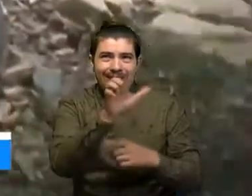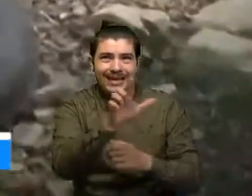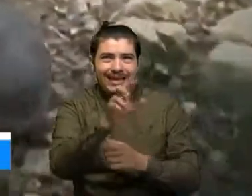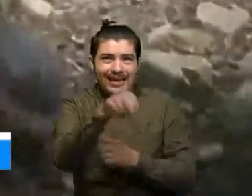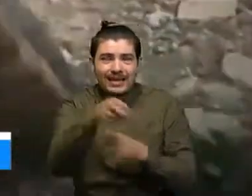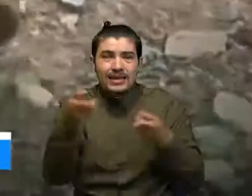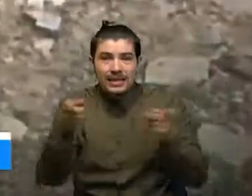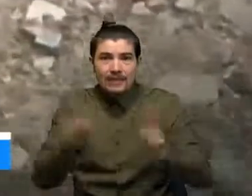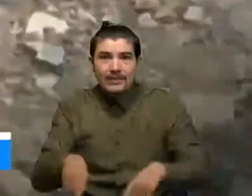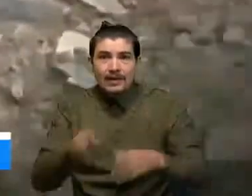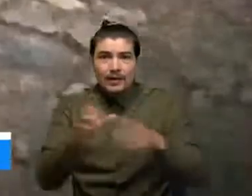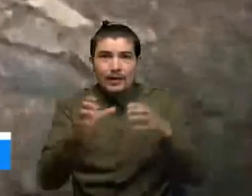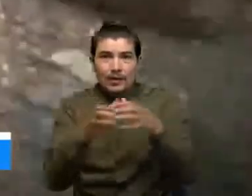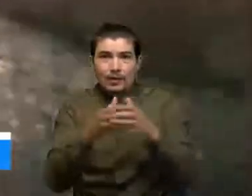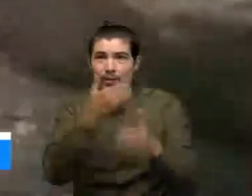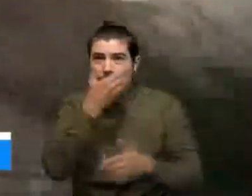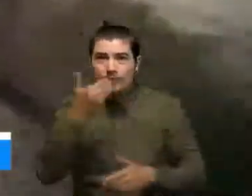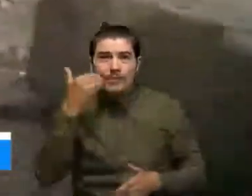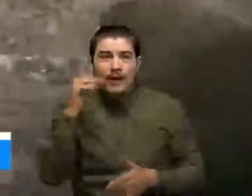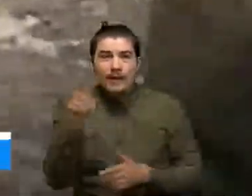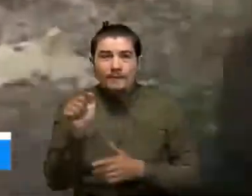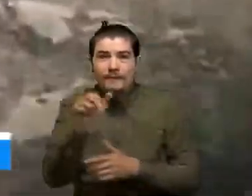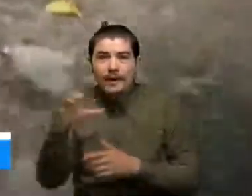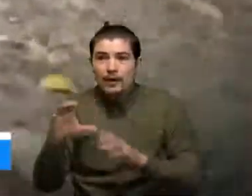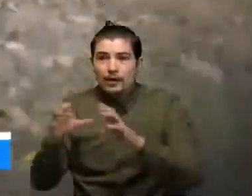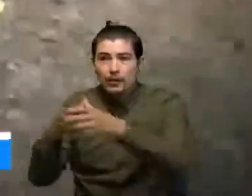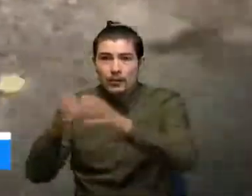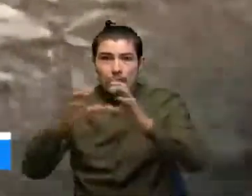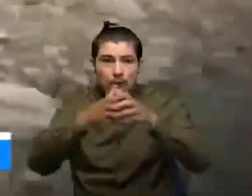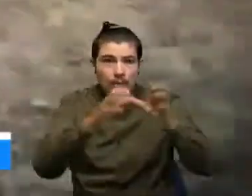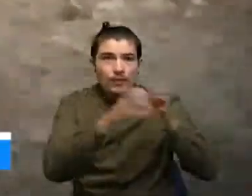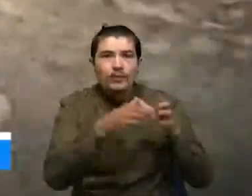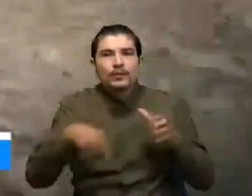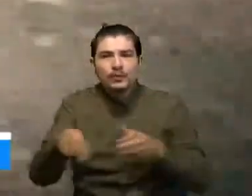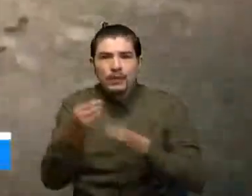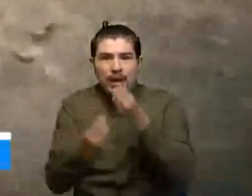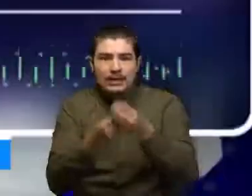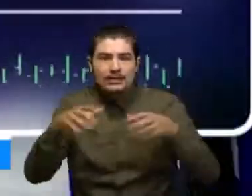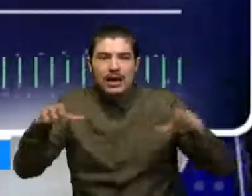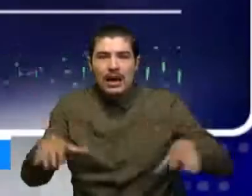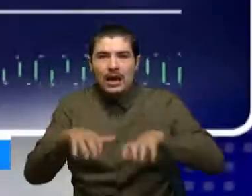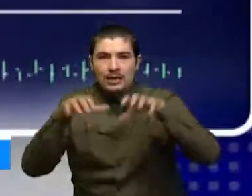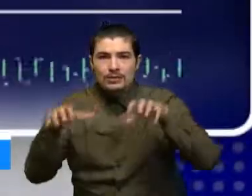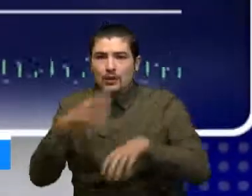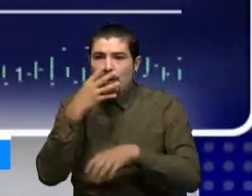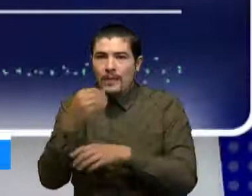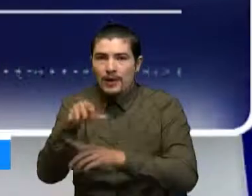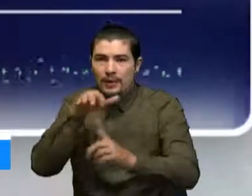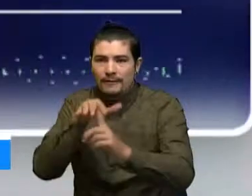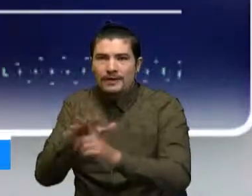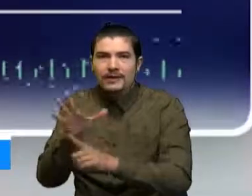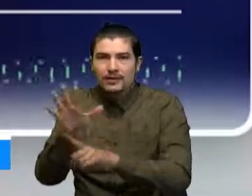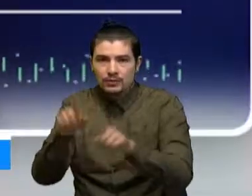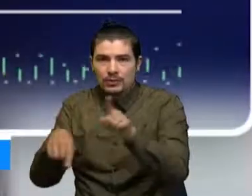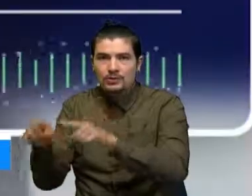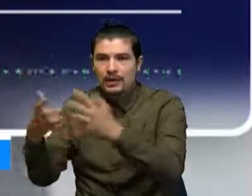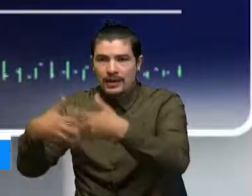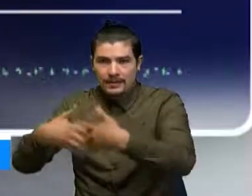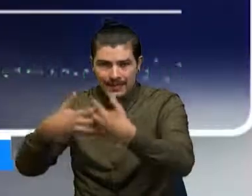las disidencias de las FARC, grupos armados que al parecer estarían ejecutando estas acciones delincuenciales. Siendo algunos grupos